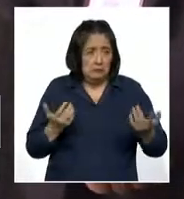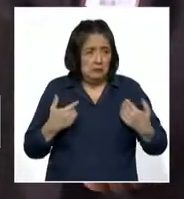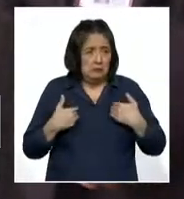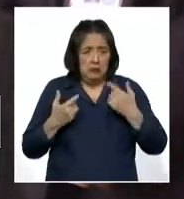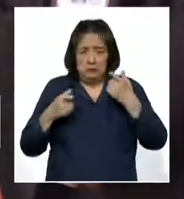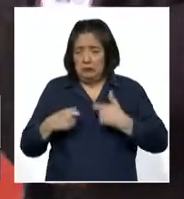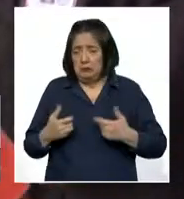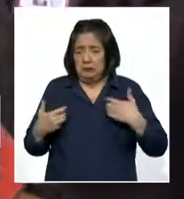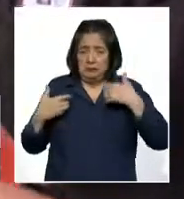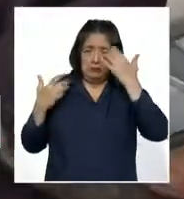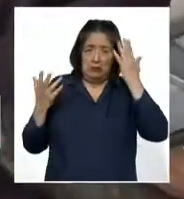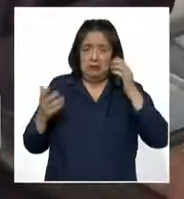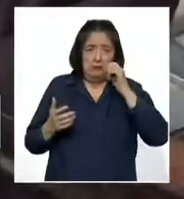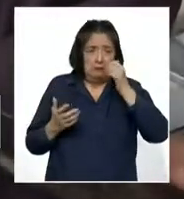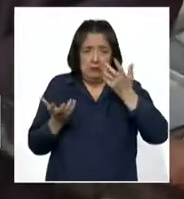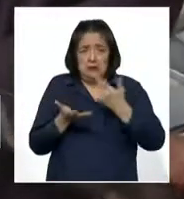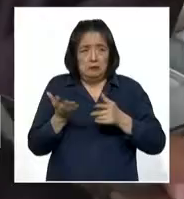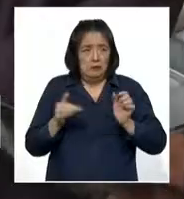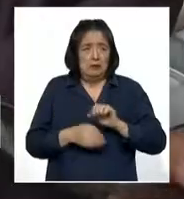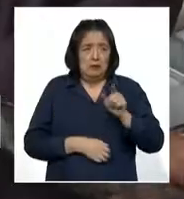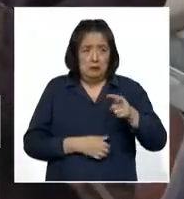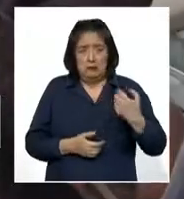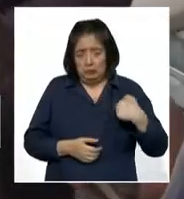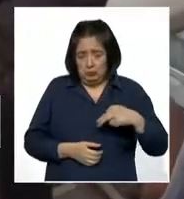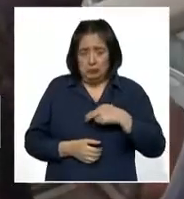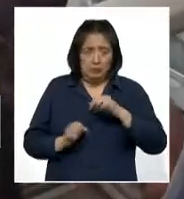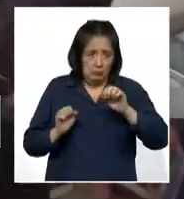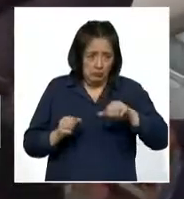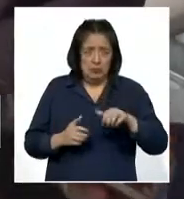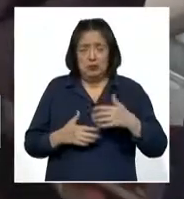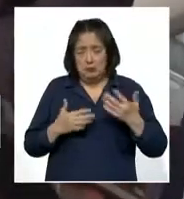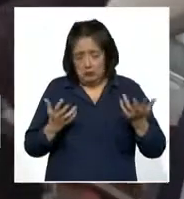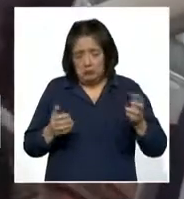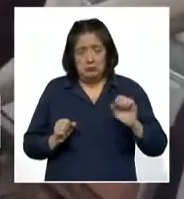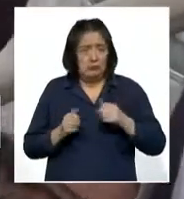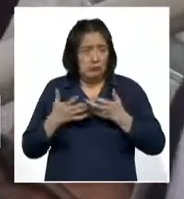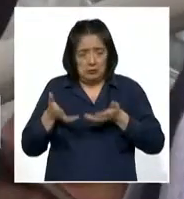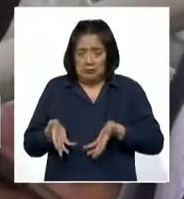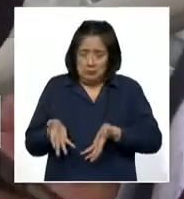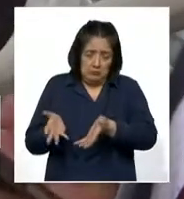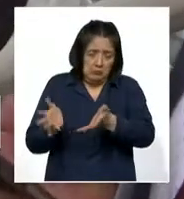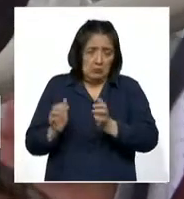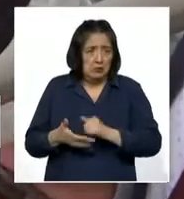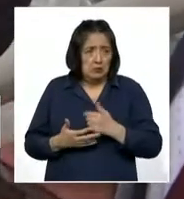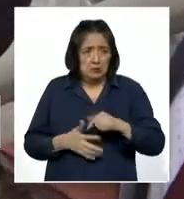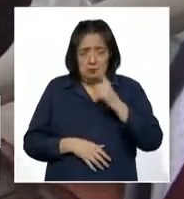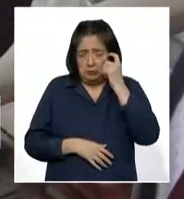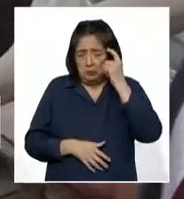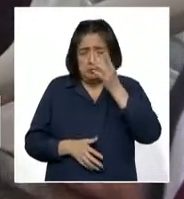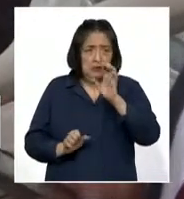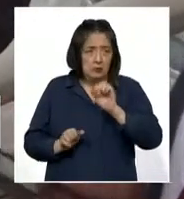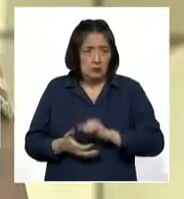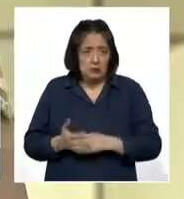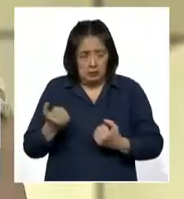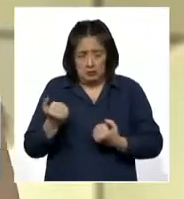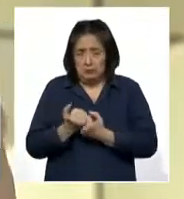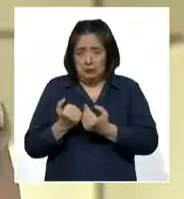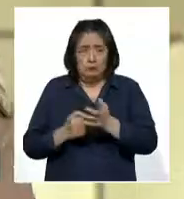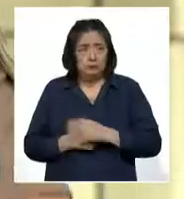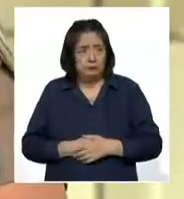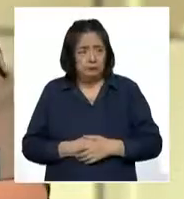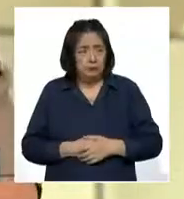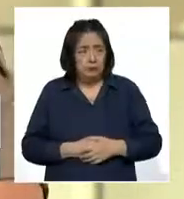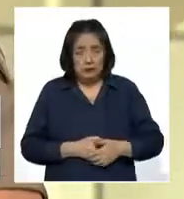sabe qué es lo que va a pasar mañana. En esa línea de nuestra parte va a existir un desprendimiento de carácter político y todo respaldo. El jefe